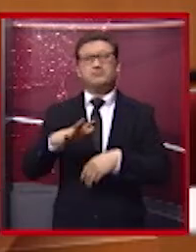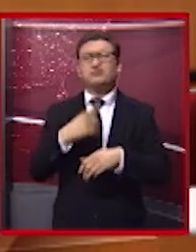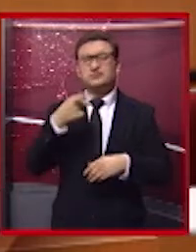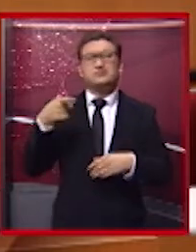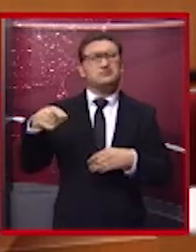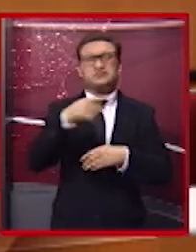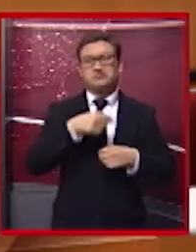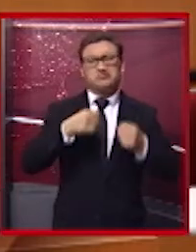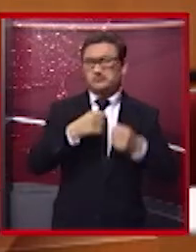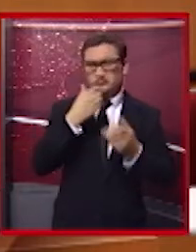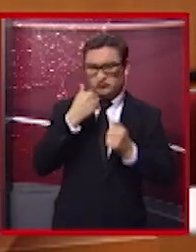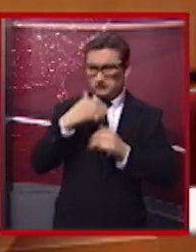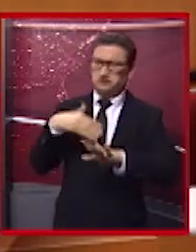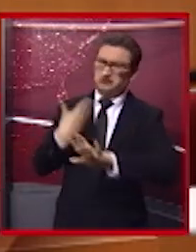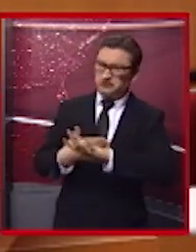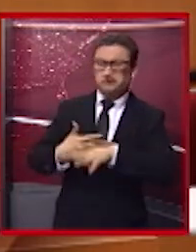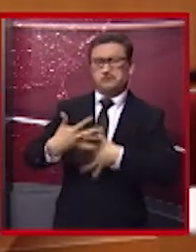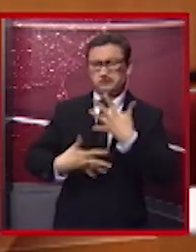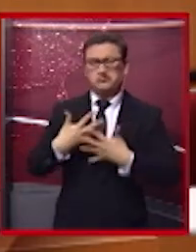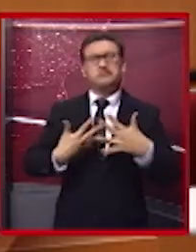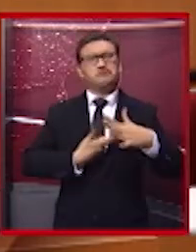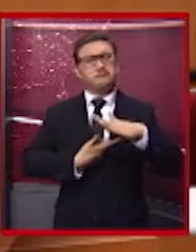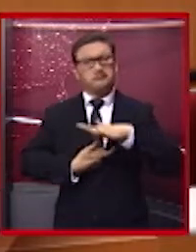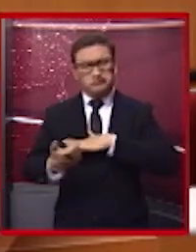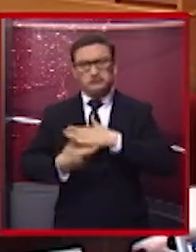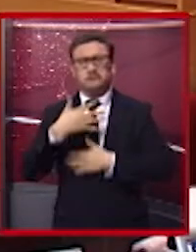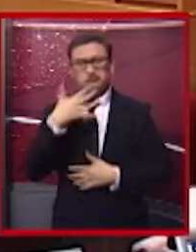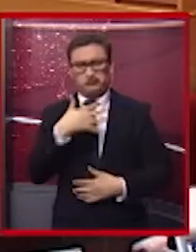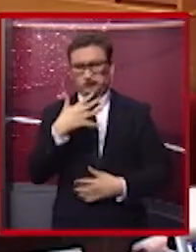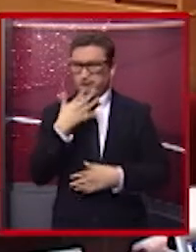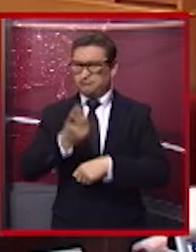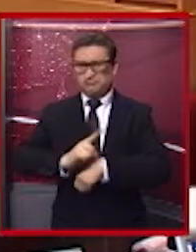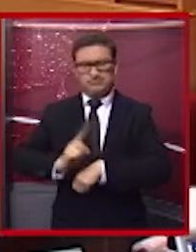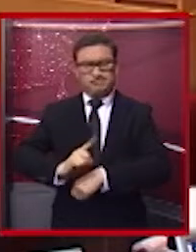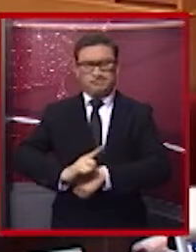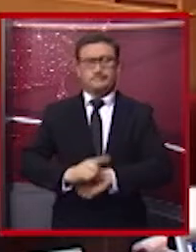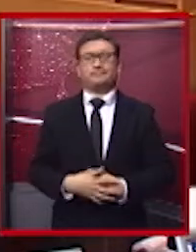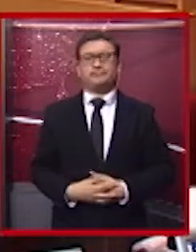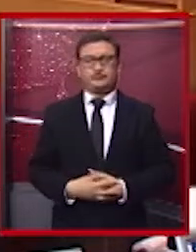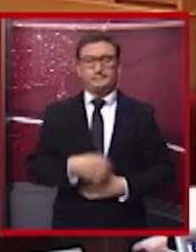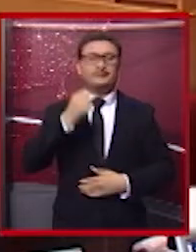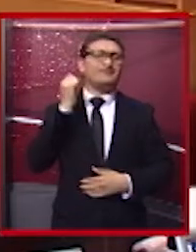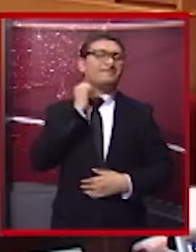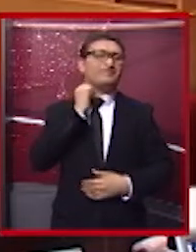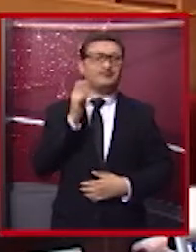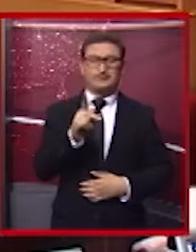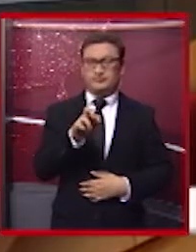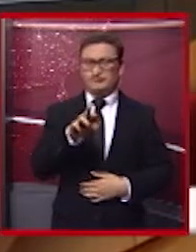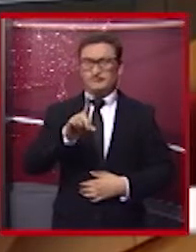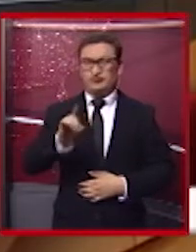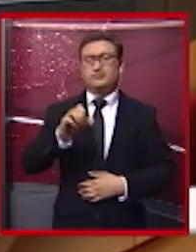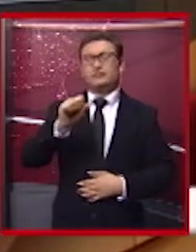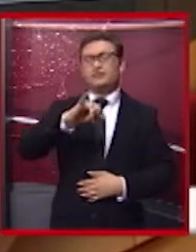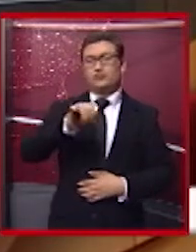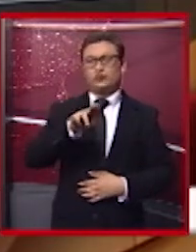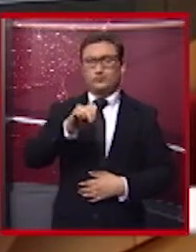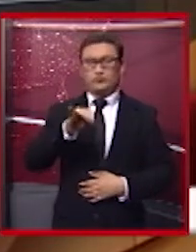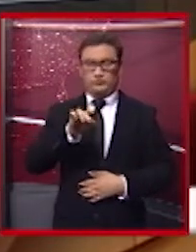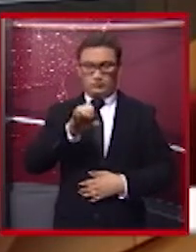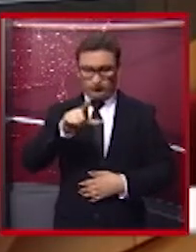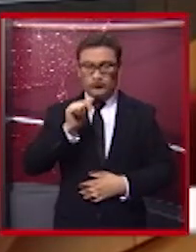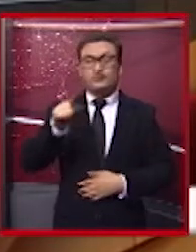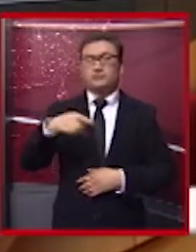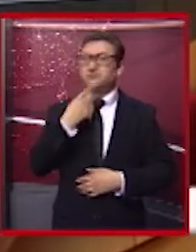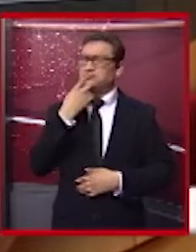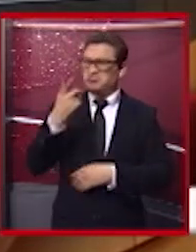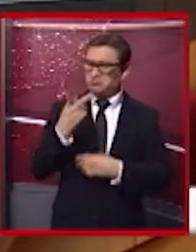inseguridad, violencia y corrupción todos los días. El senador del PRD, Juan Manuel Fósil Pérez, cuestionó el